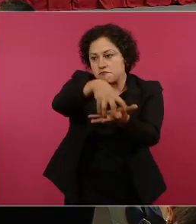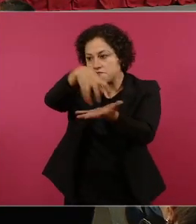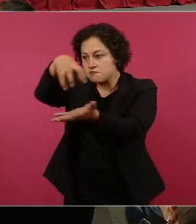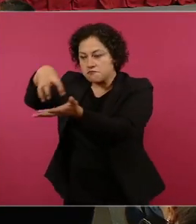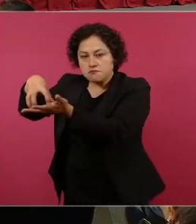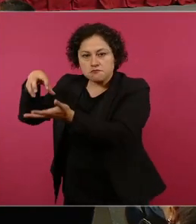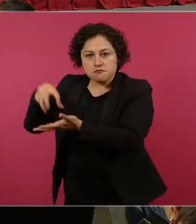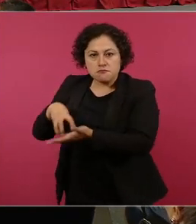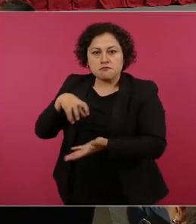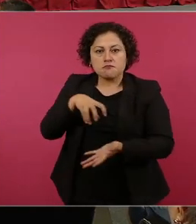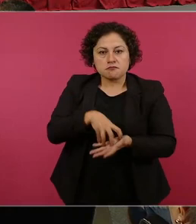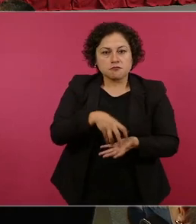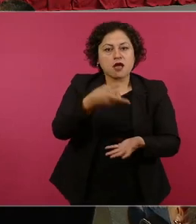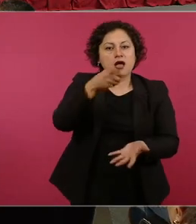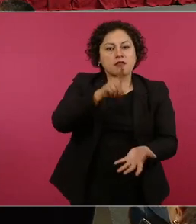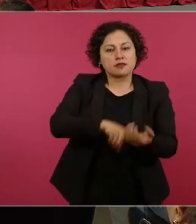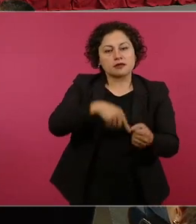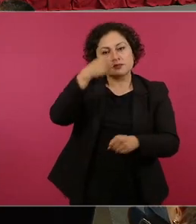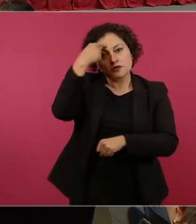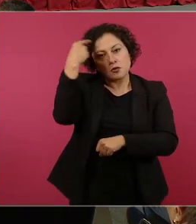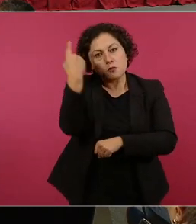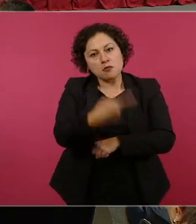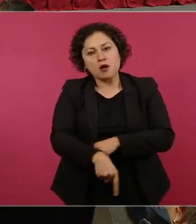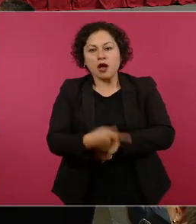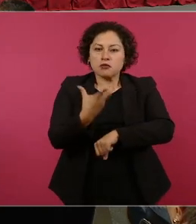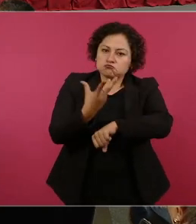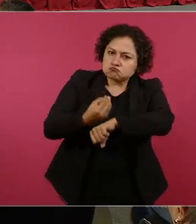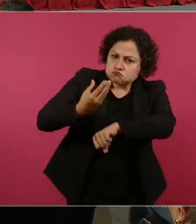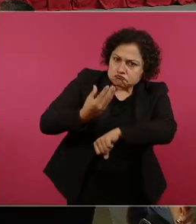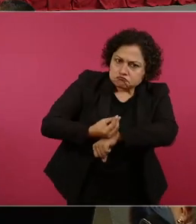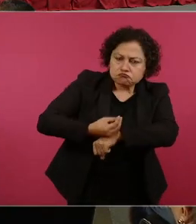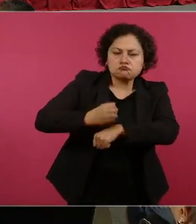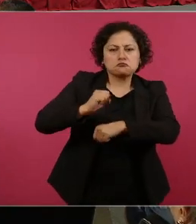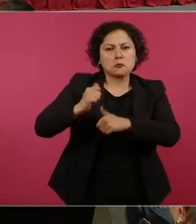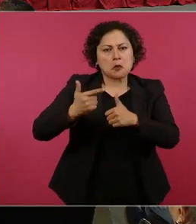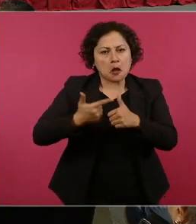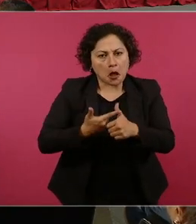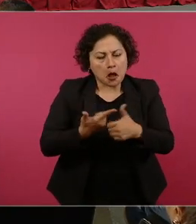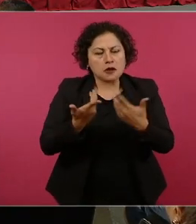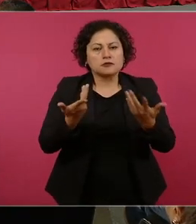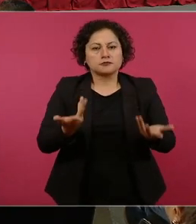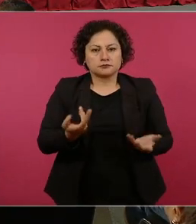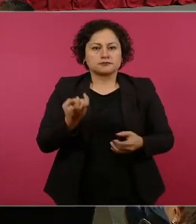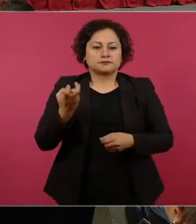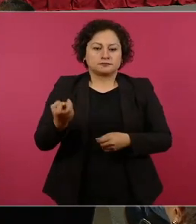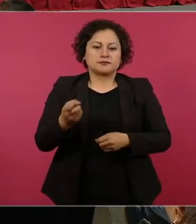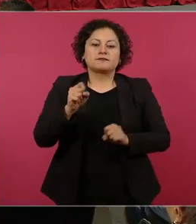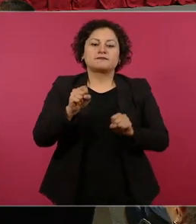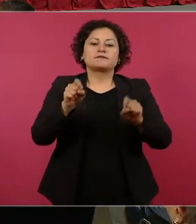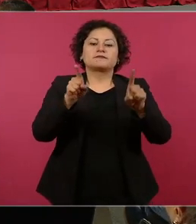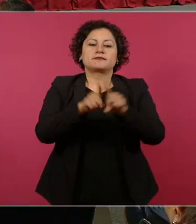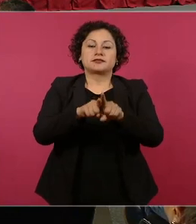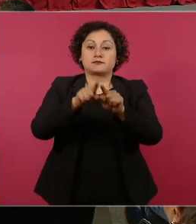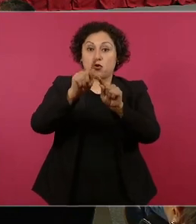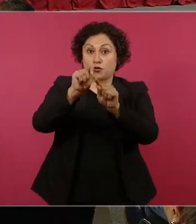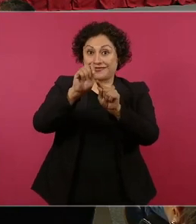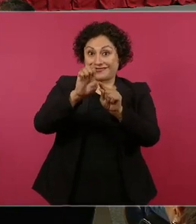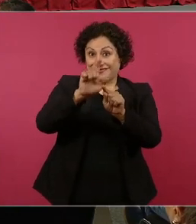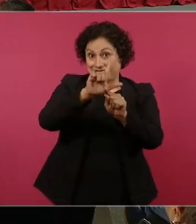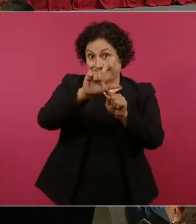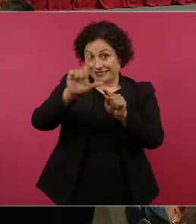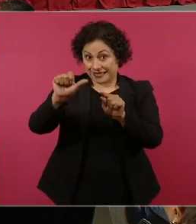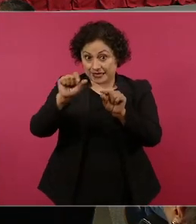para talleres y de T esto También es importante de